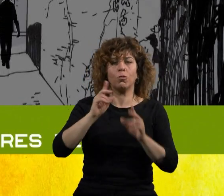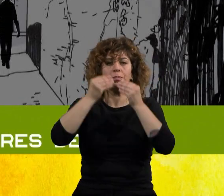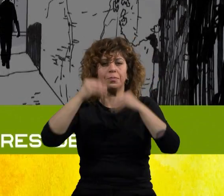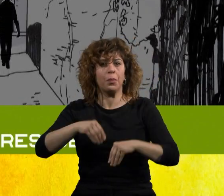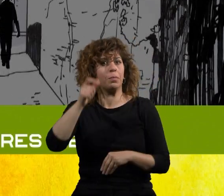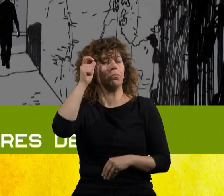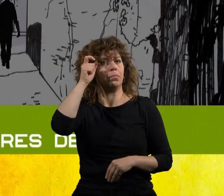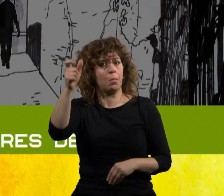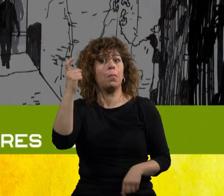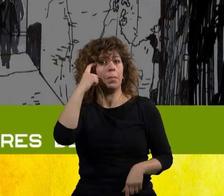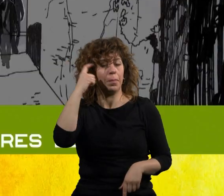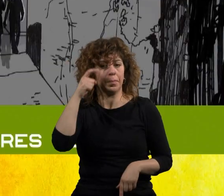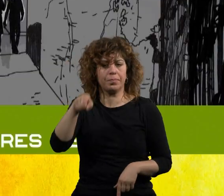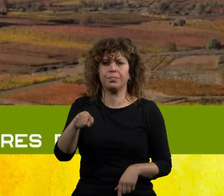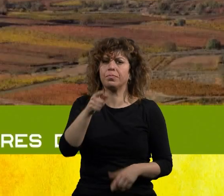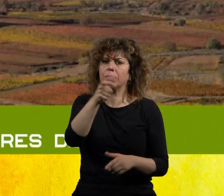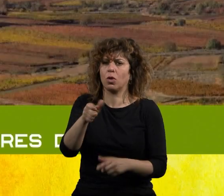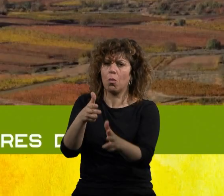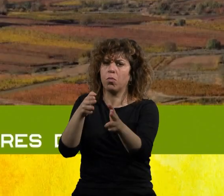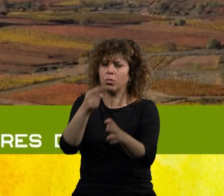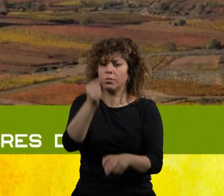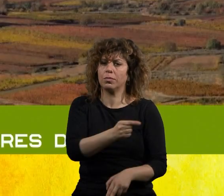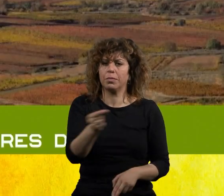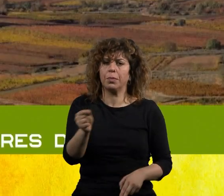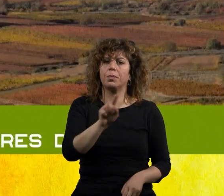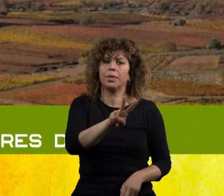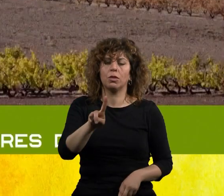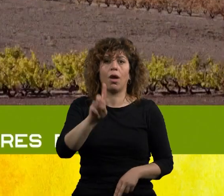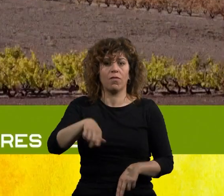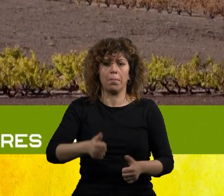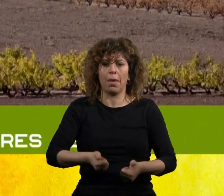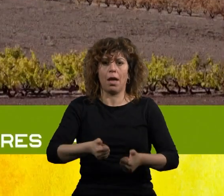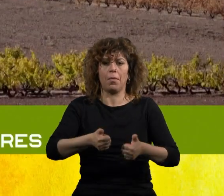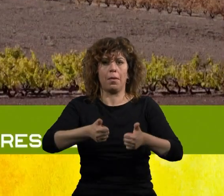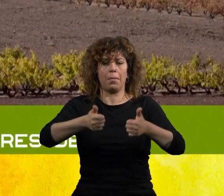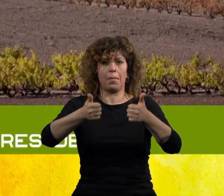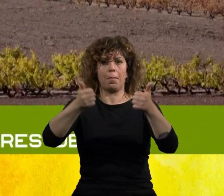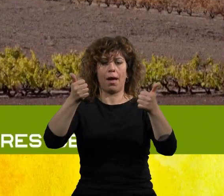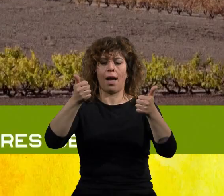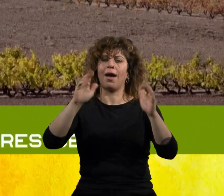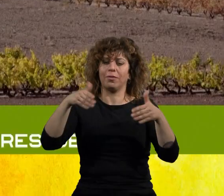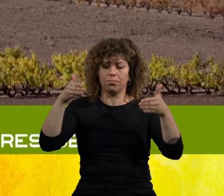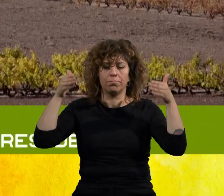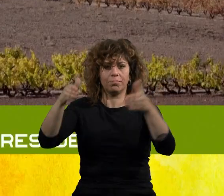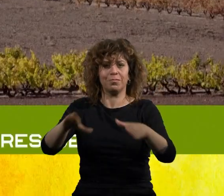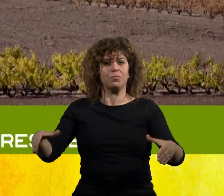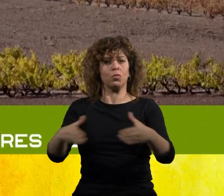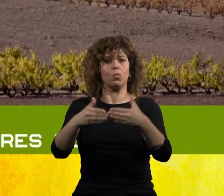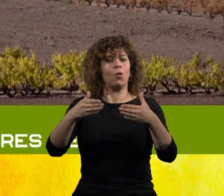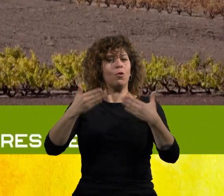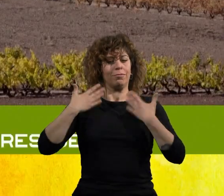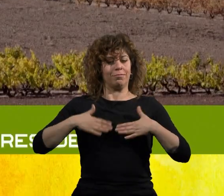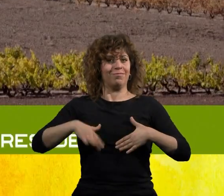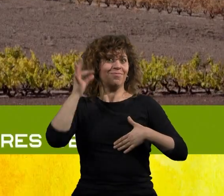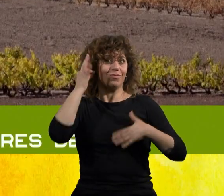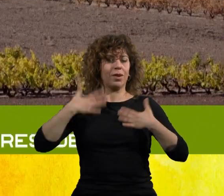¿no? donde hubo 21 asesinados, pero claro, esto se fue haciendo más grande, y me centré un poco en estas mujeres de negro que iban en la Barranca, pero aparte